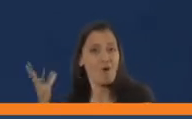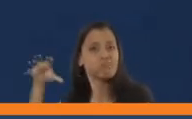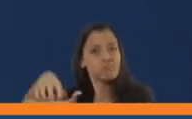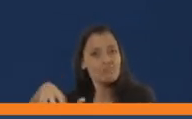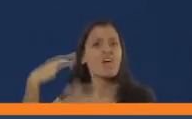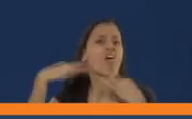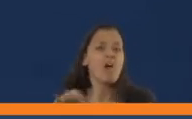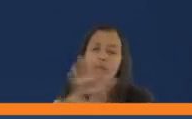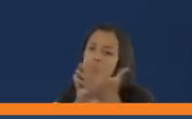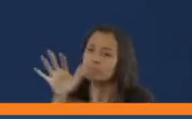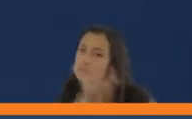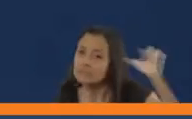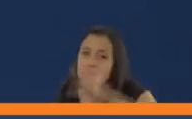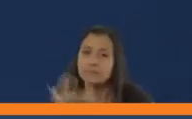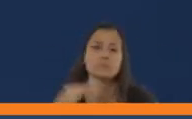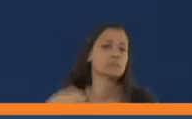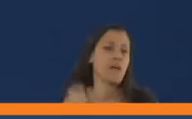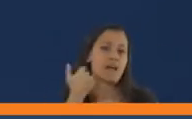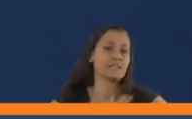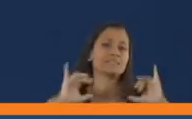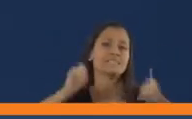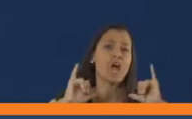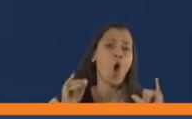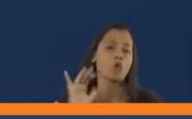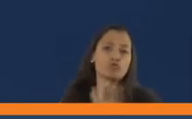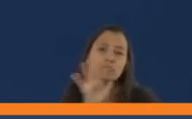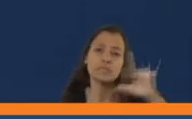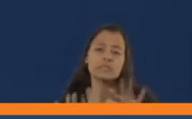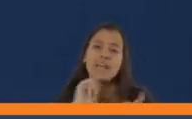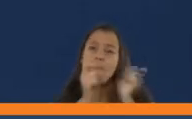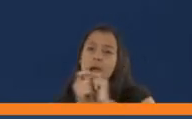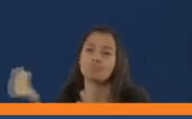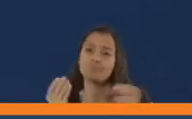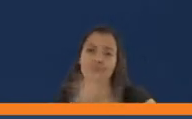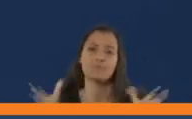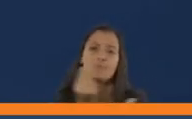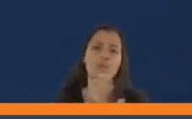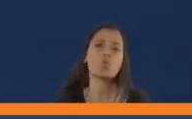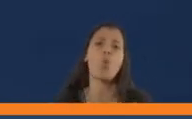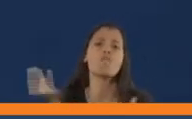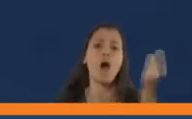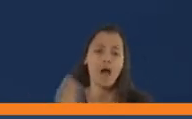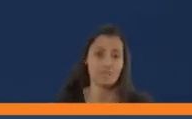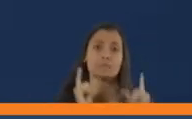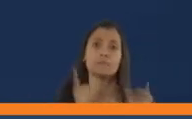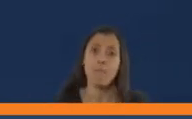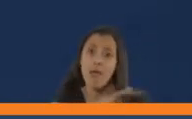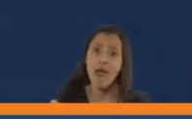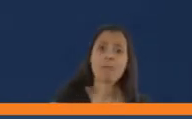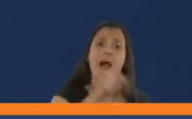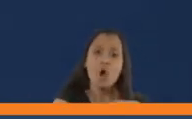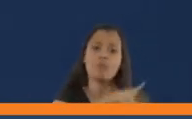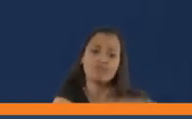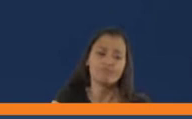ser reestructurada removiendo de inmediato a quienes la conducen la banca de desarrollo regional sin